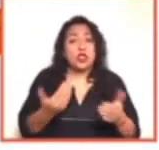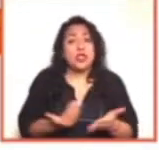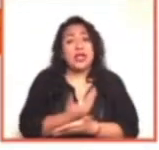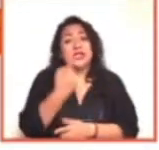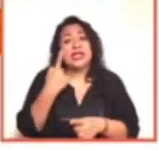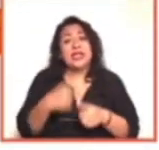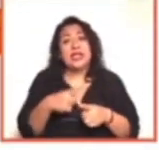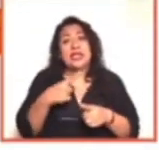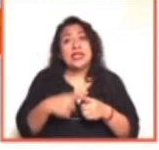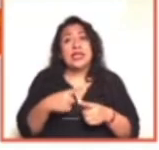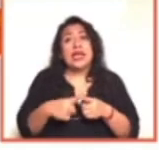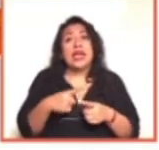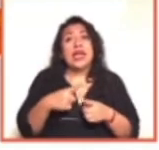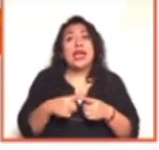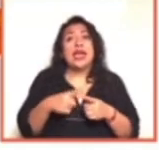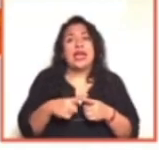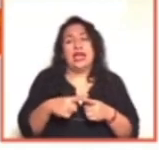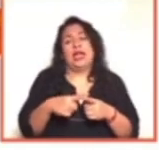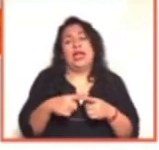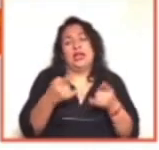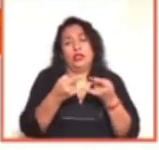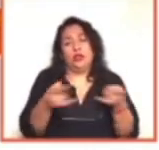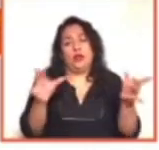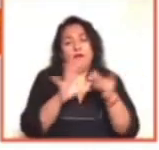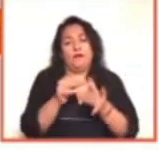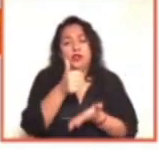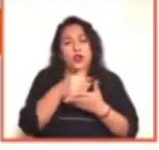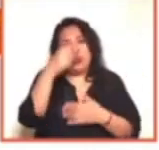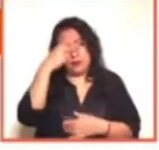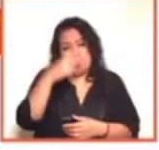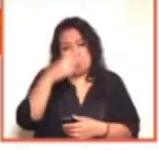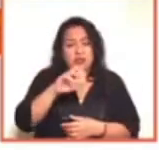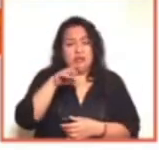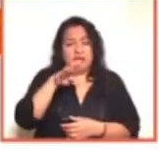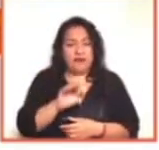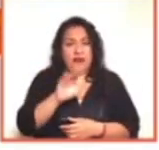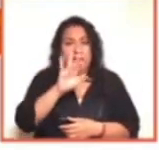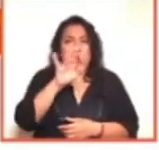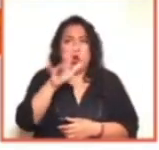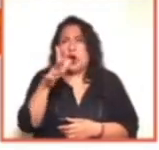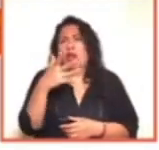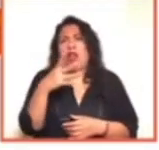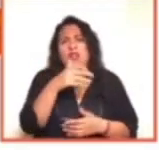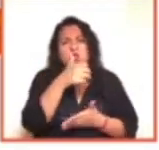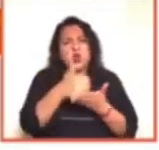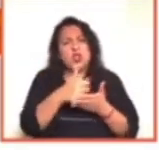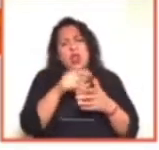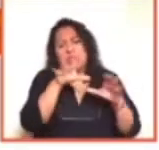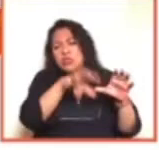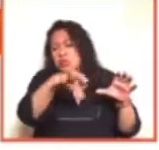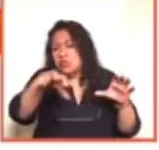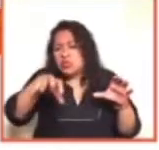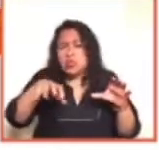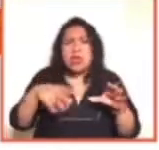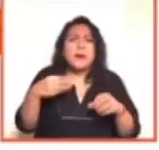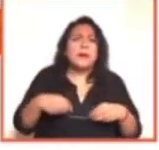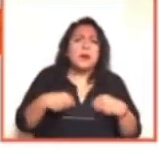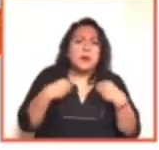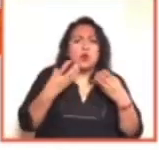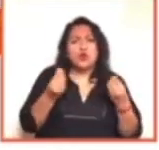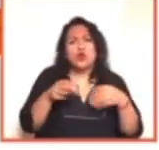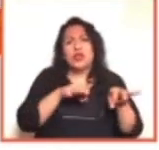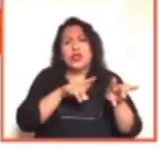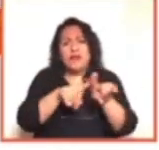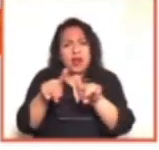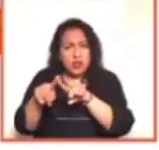musical de la Ciudad de México, Chava Flores. Recorrió toda la ciudad, vivió en prácticamente todos los barrios, tuvo muchos oficios, y además